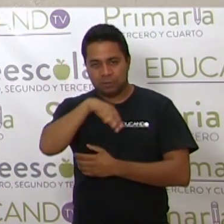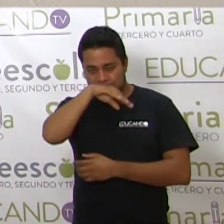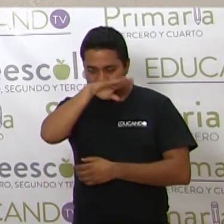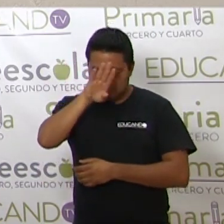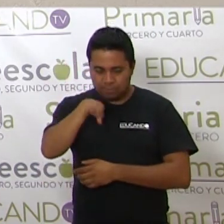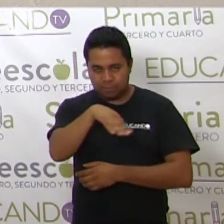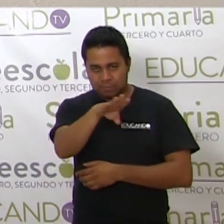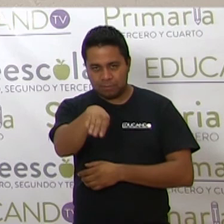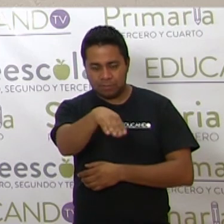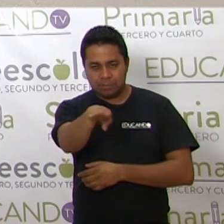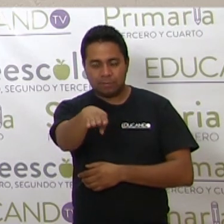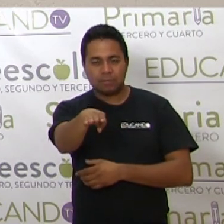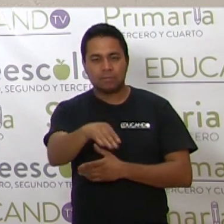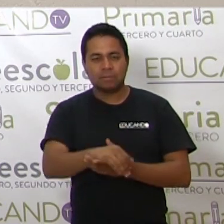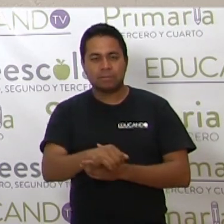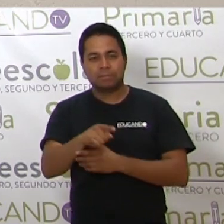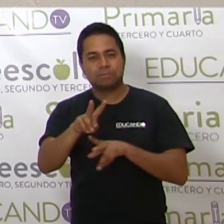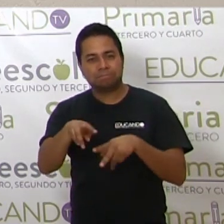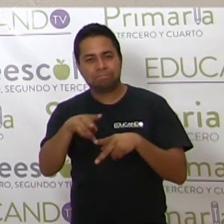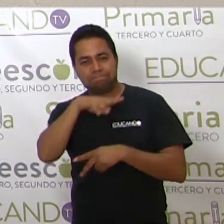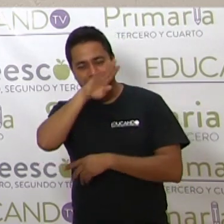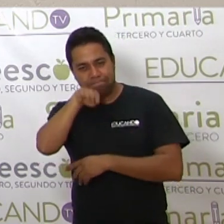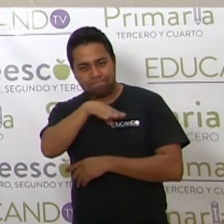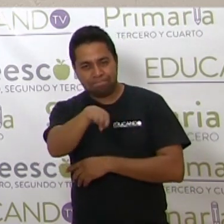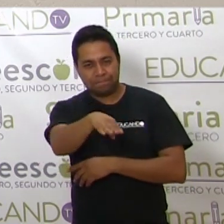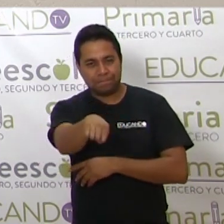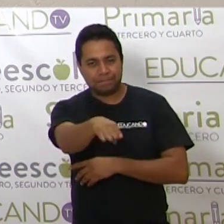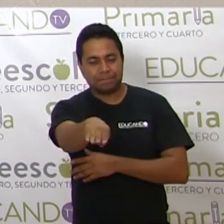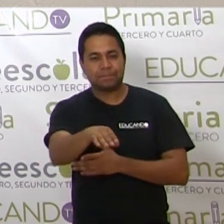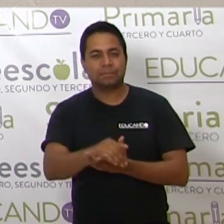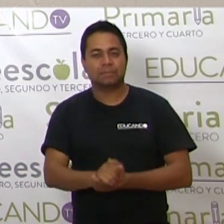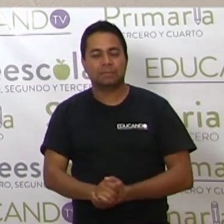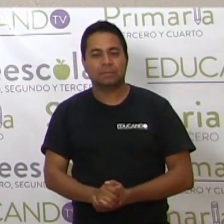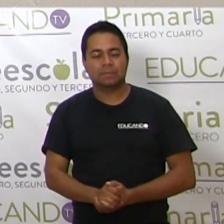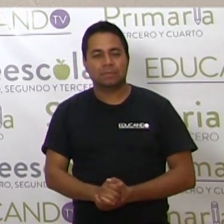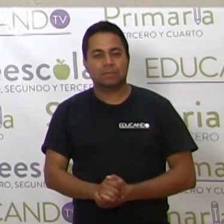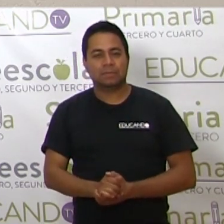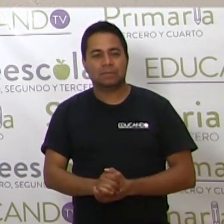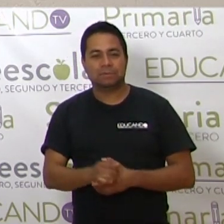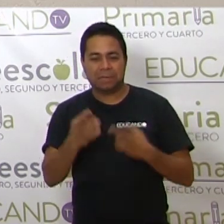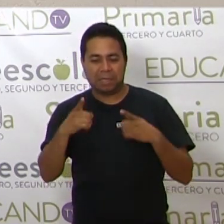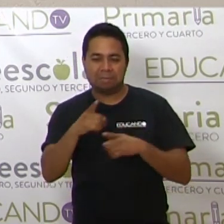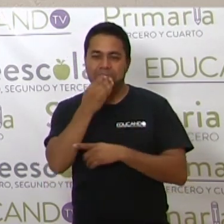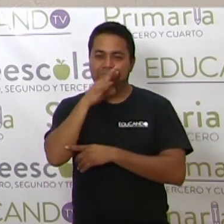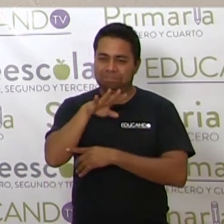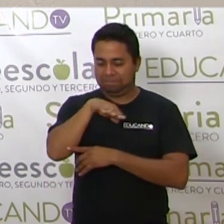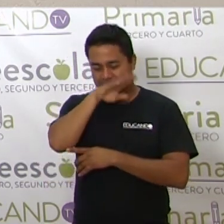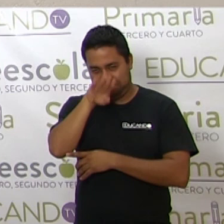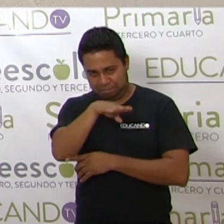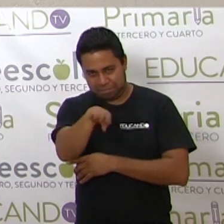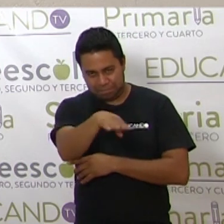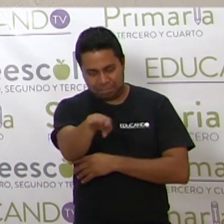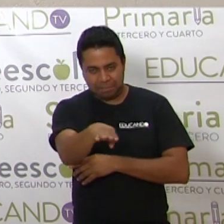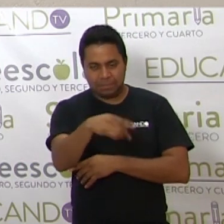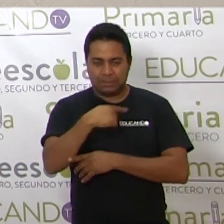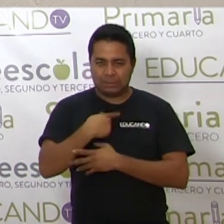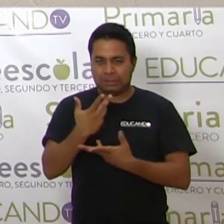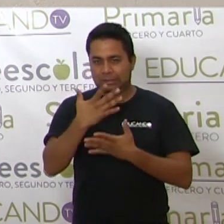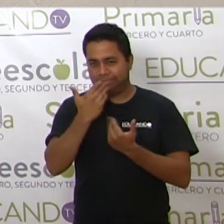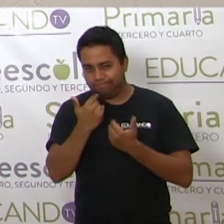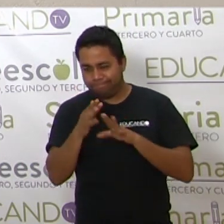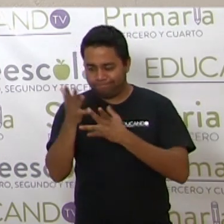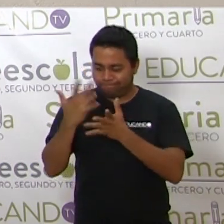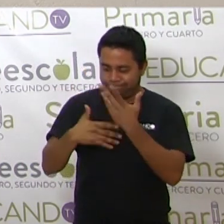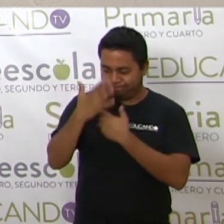trompeta elefante a le sale muy bonito a ver david bueno le sale más bonito es elefante yo no tengo esa